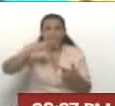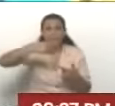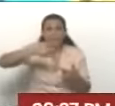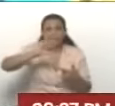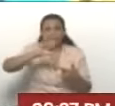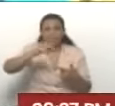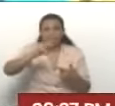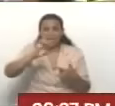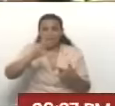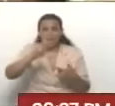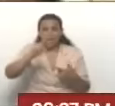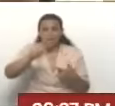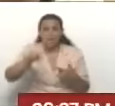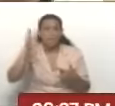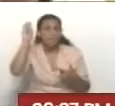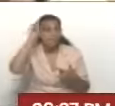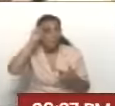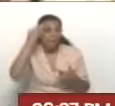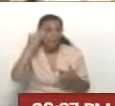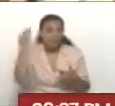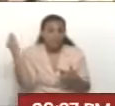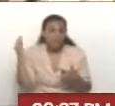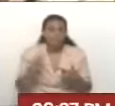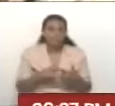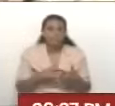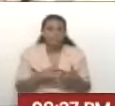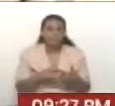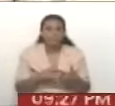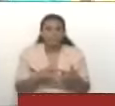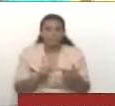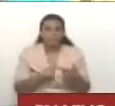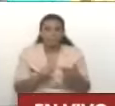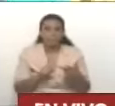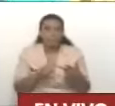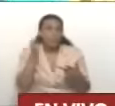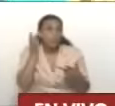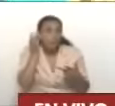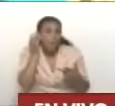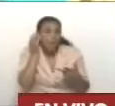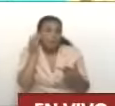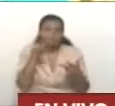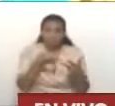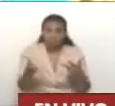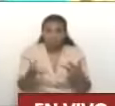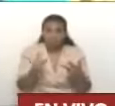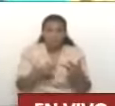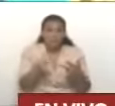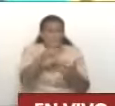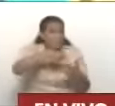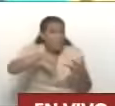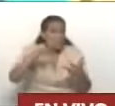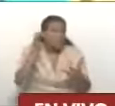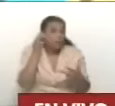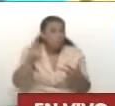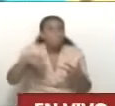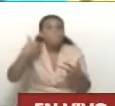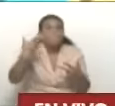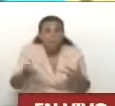Ruiz, maestra Jacqueline. Mujeres para mujeres, con mujeres y por